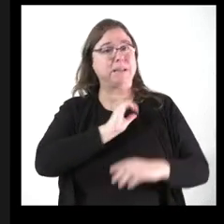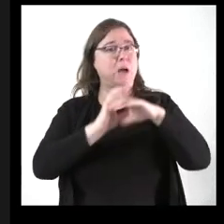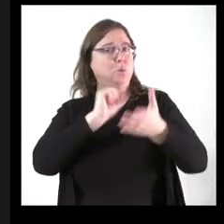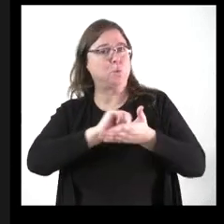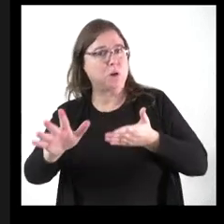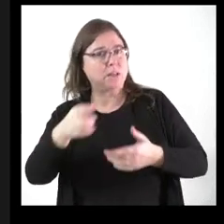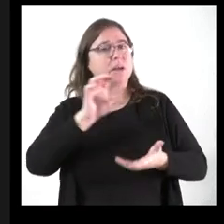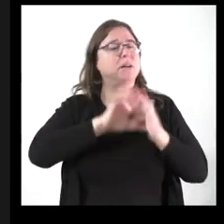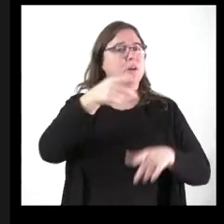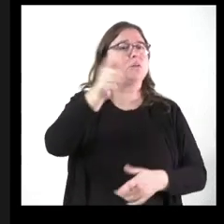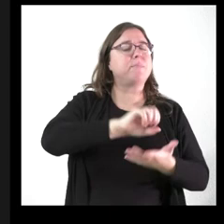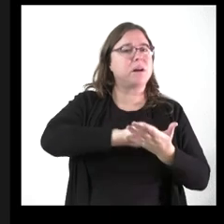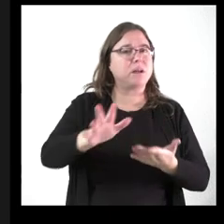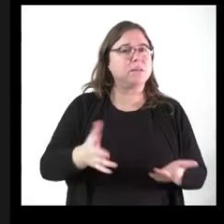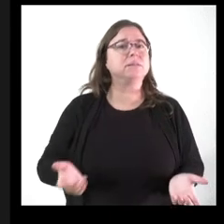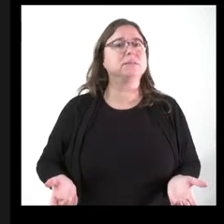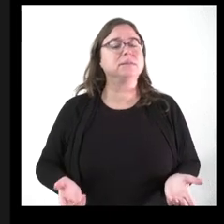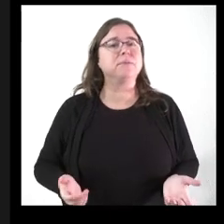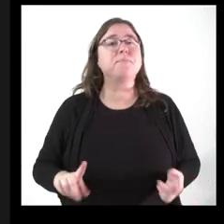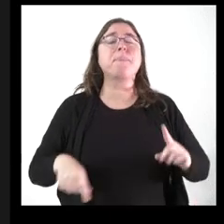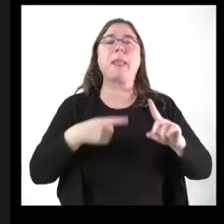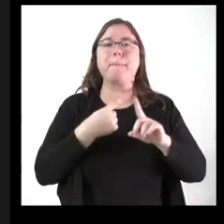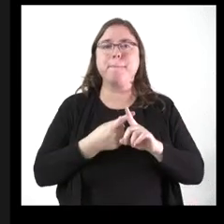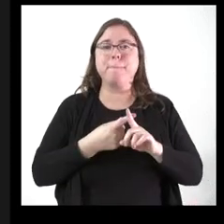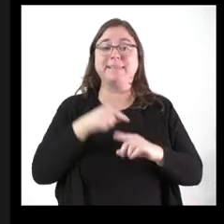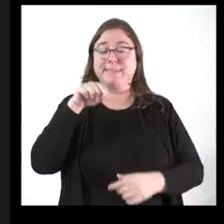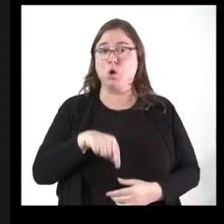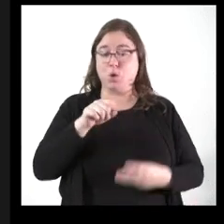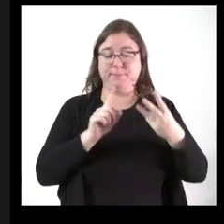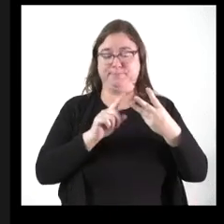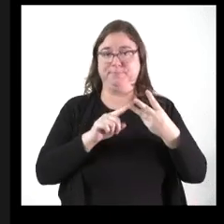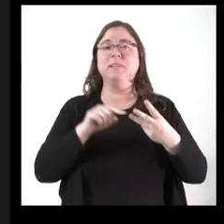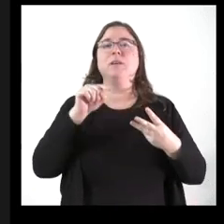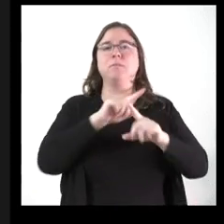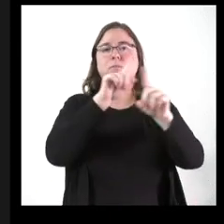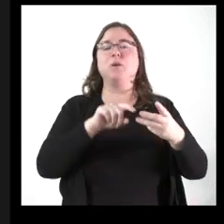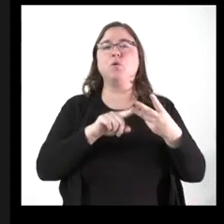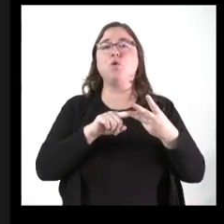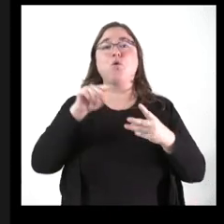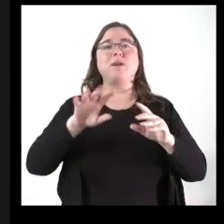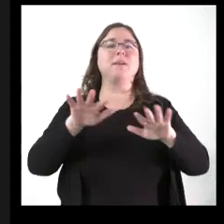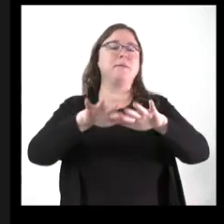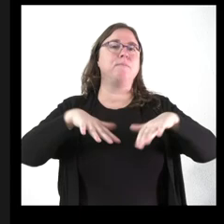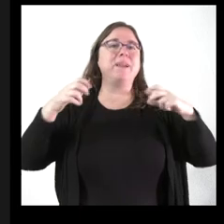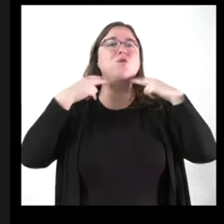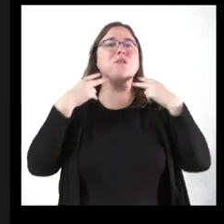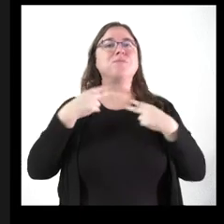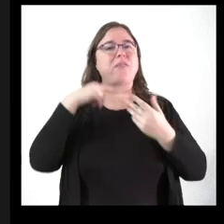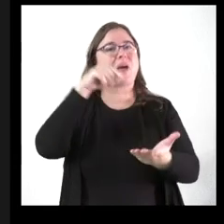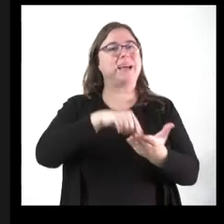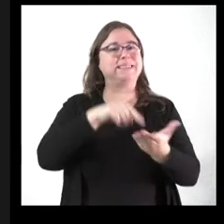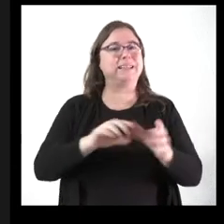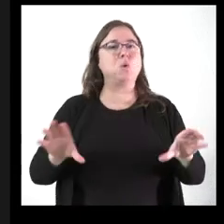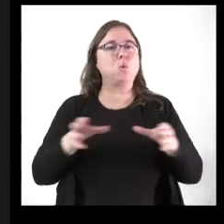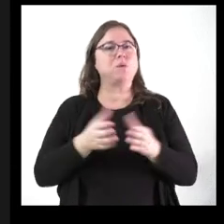gratuidad al transporte recurrente y por otro lado hoy se debatía en el pleno de la diputación de Soria exigirá la junta que se haga cargo